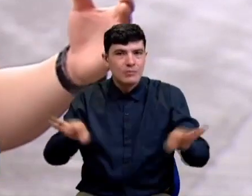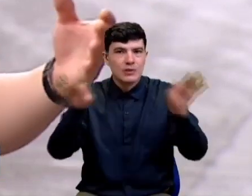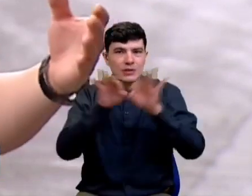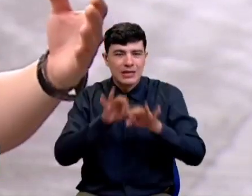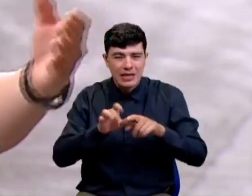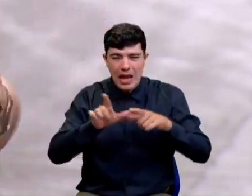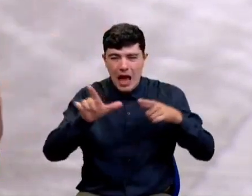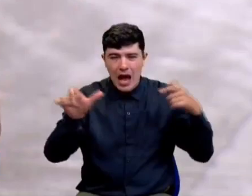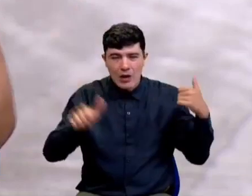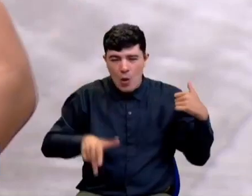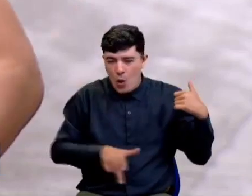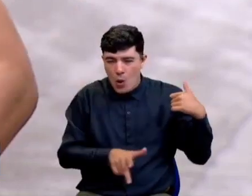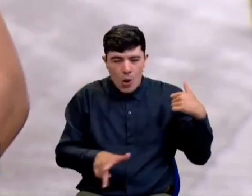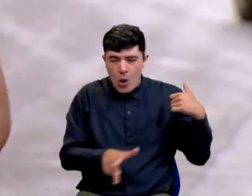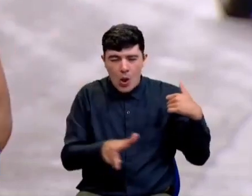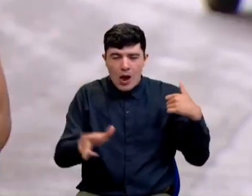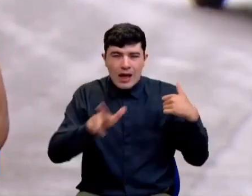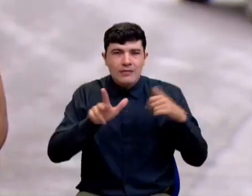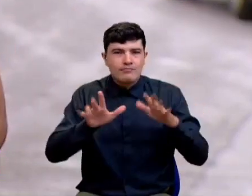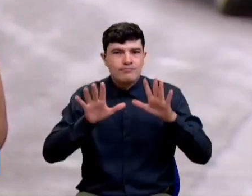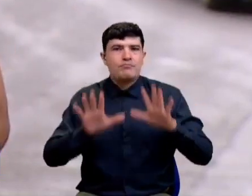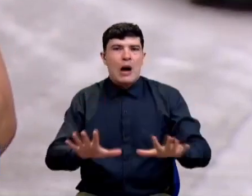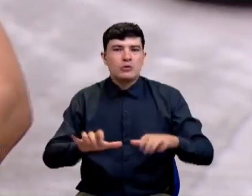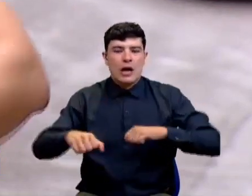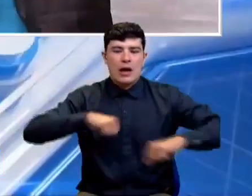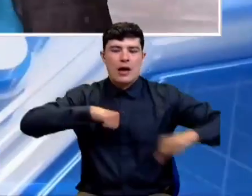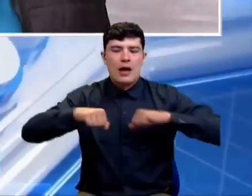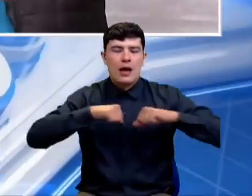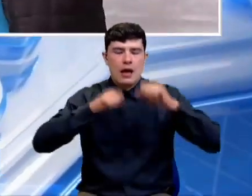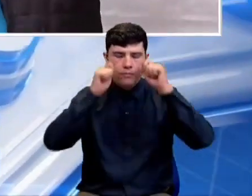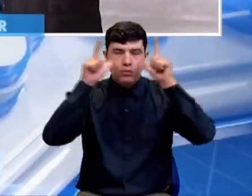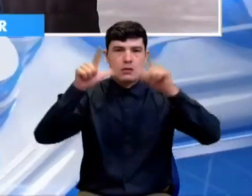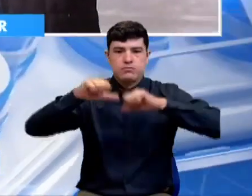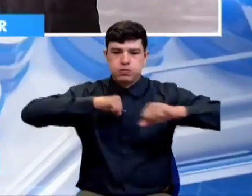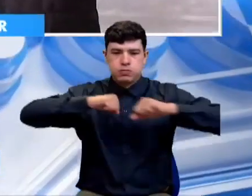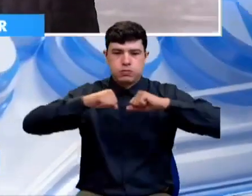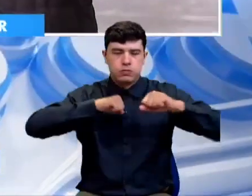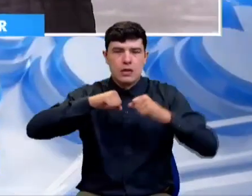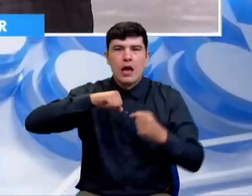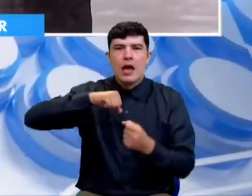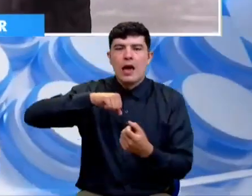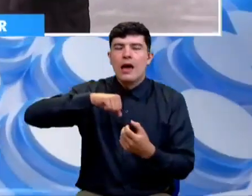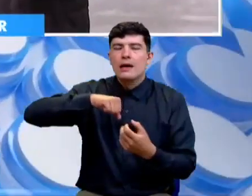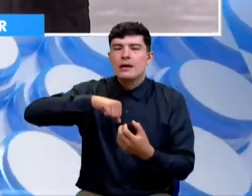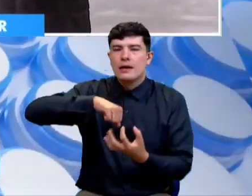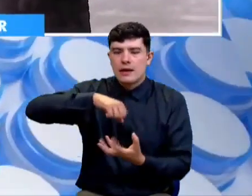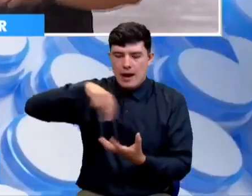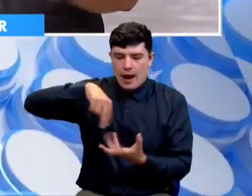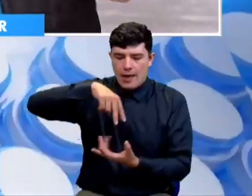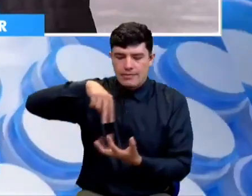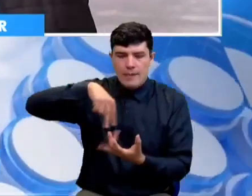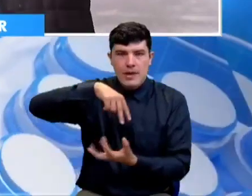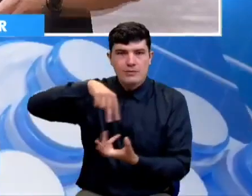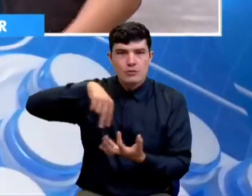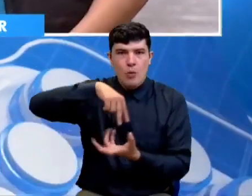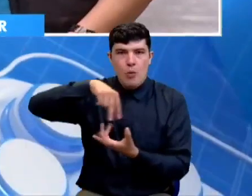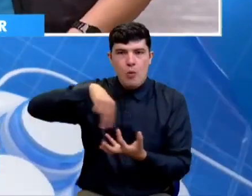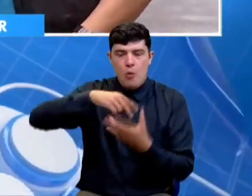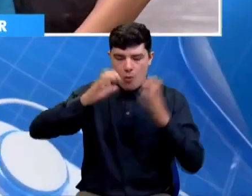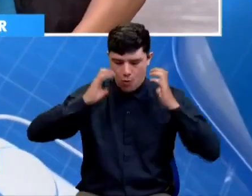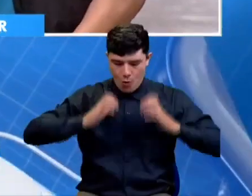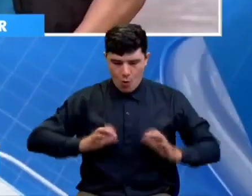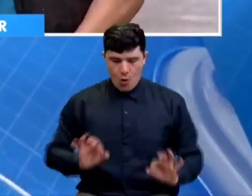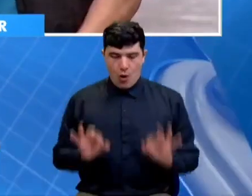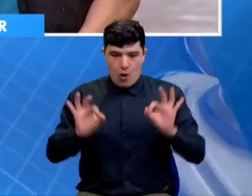trayectos muy largos. La información desde el departamento de Norte de Santander, la principal ruta de acceso que conduce desde Pamplona hacia Cúcuta, incluso la